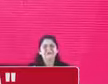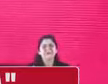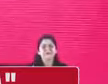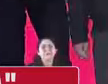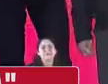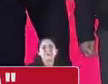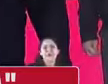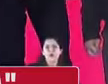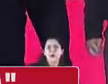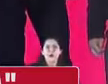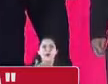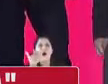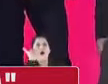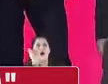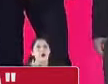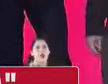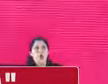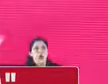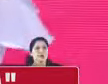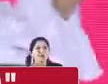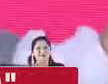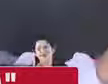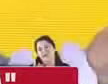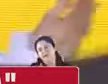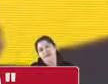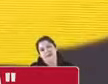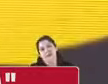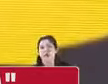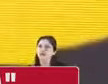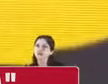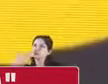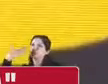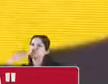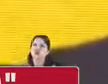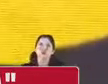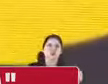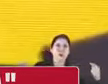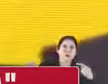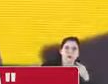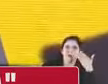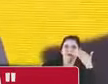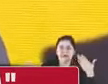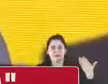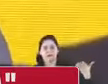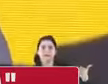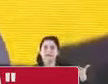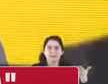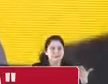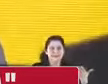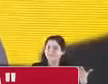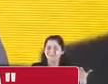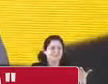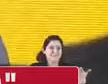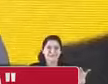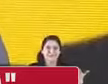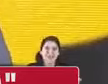tener un doble discurso y decir una cosa en un lado y otra cosa en el otro esto se trata también